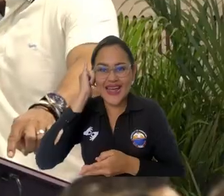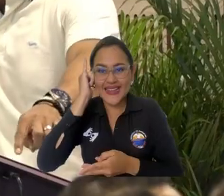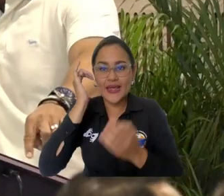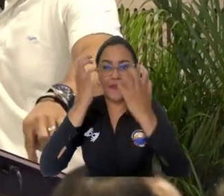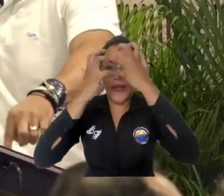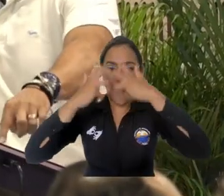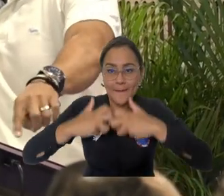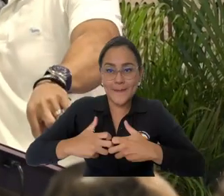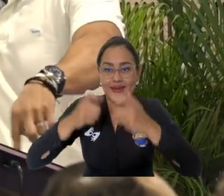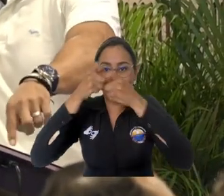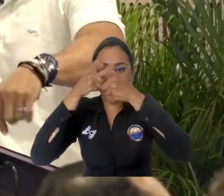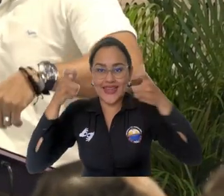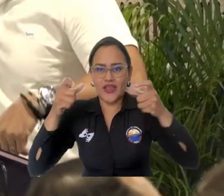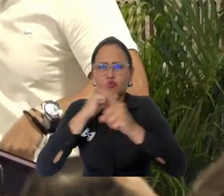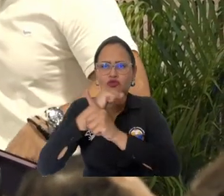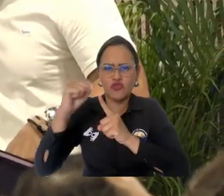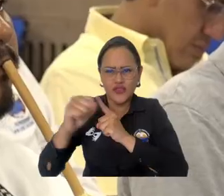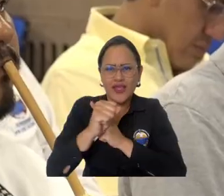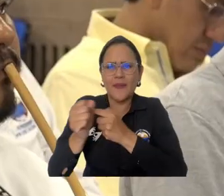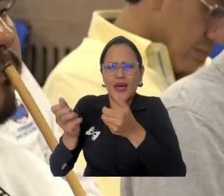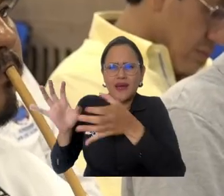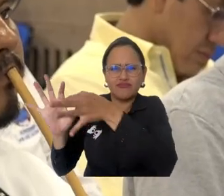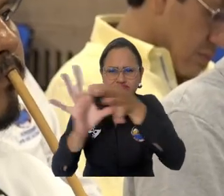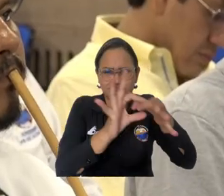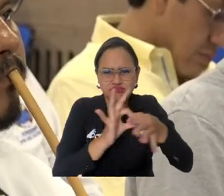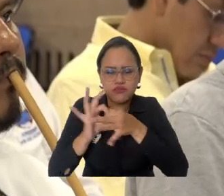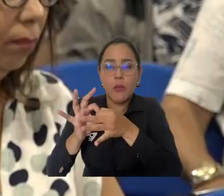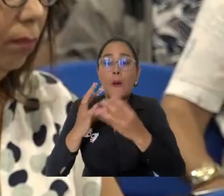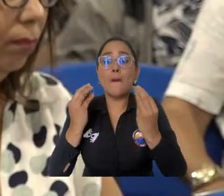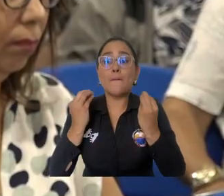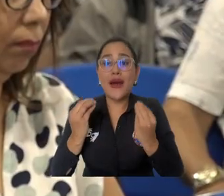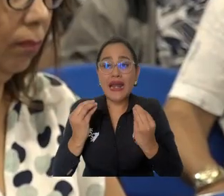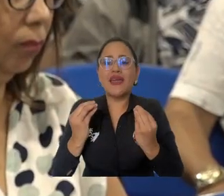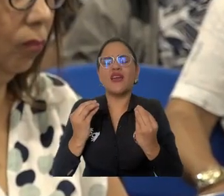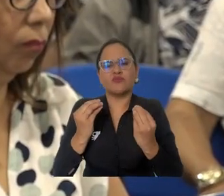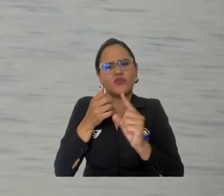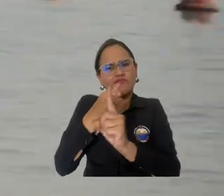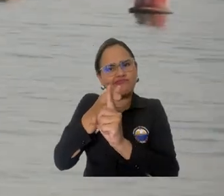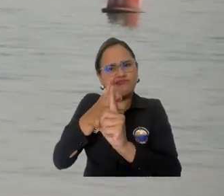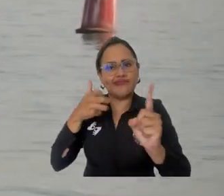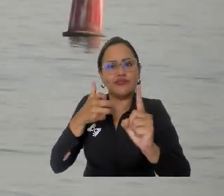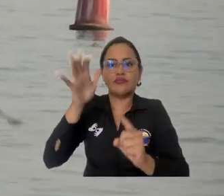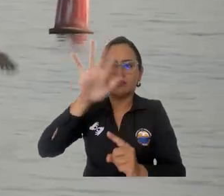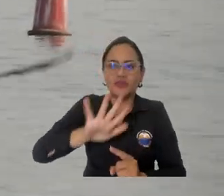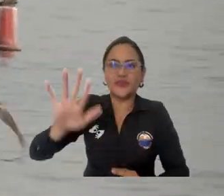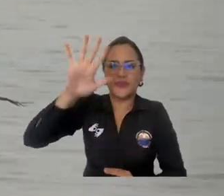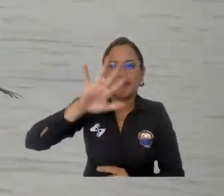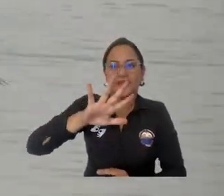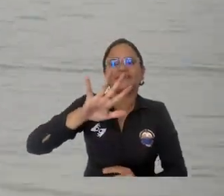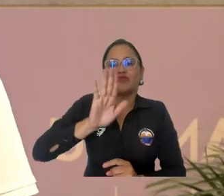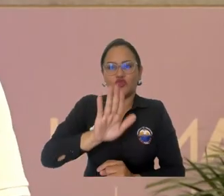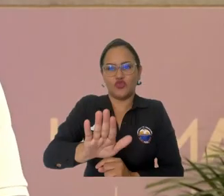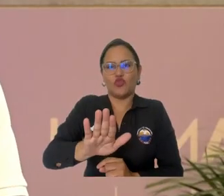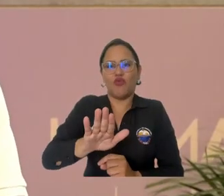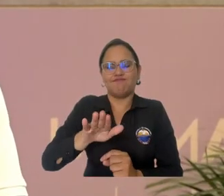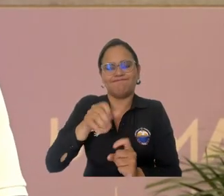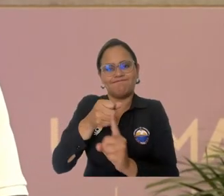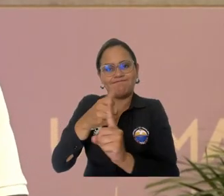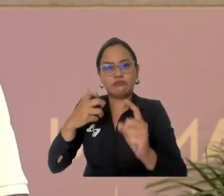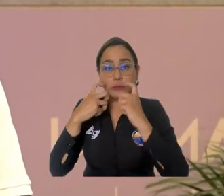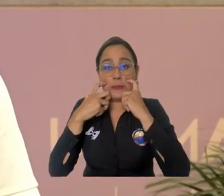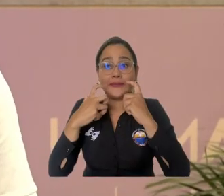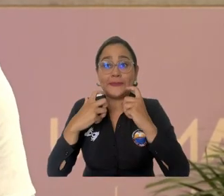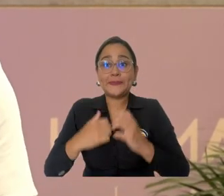academia, la empresa, el Estado y la sociedad, buscando un impacto positivo y transformador del territorio. Compartir con